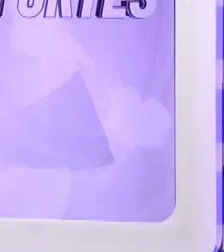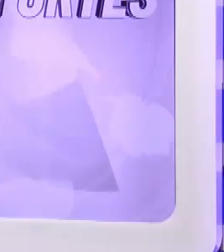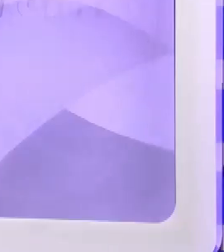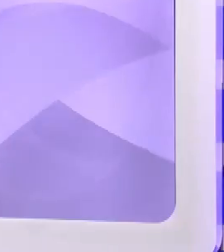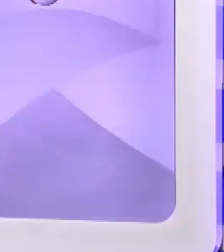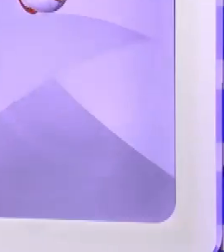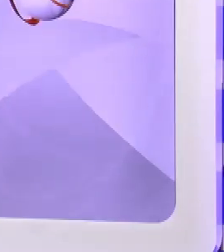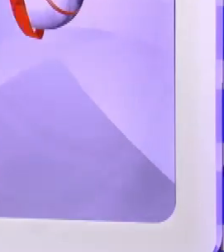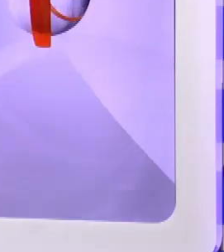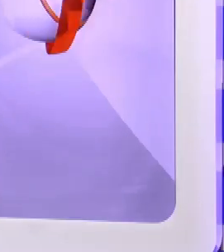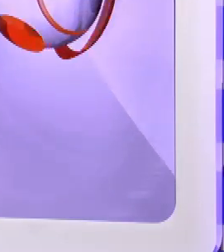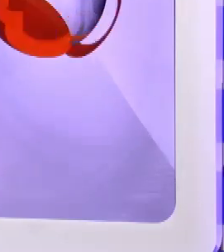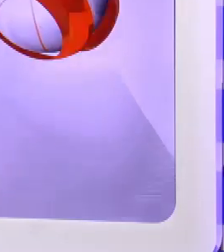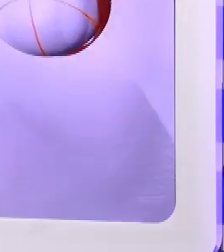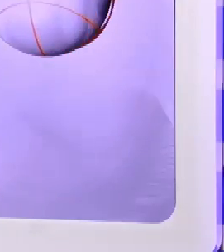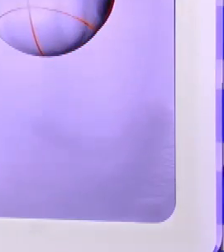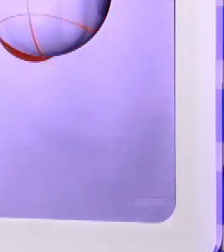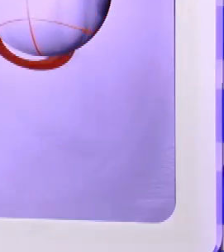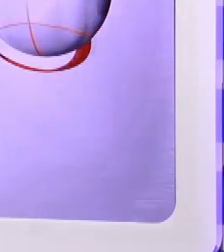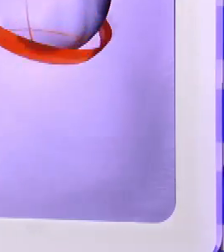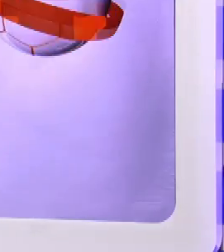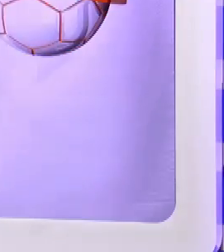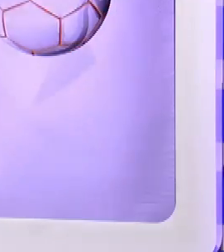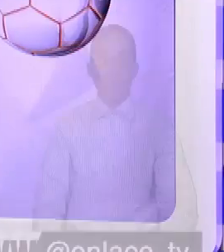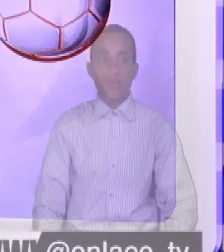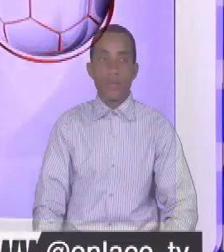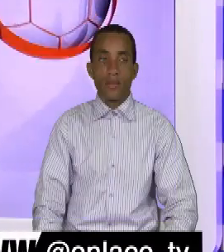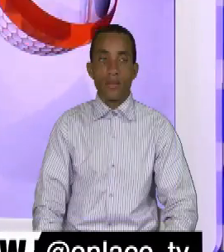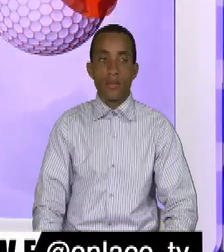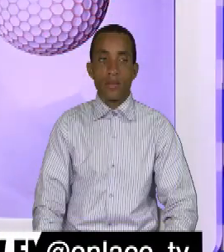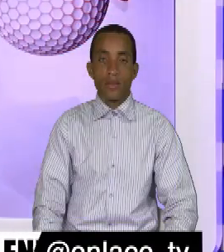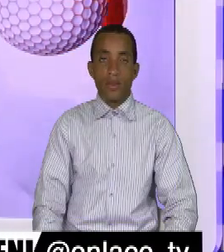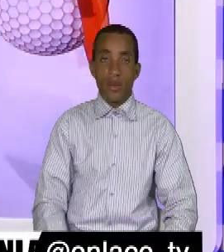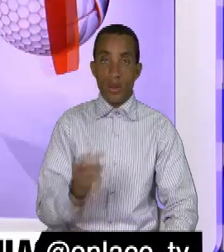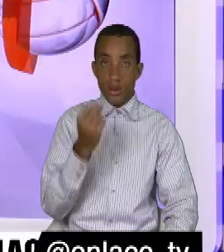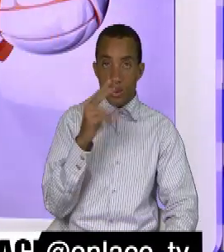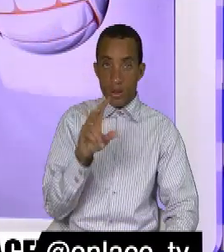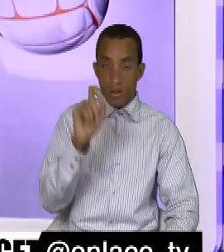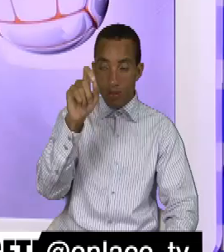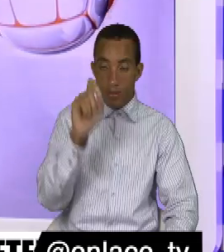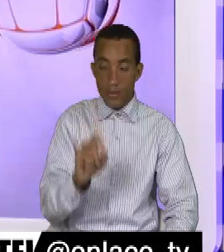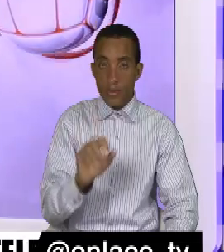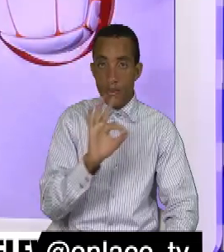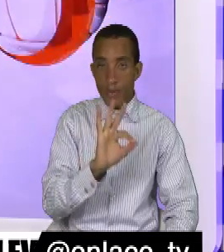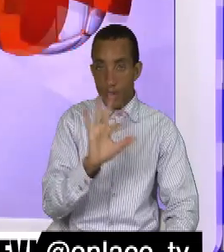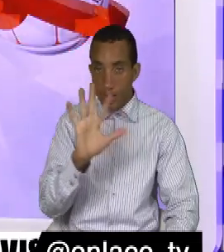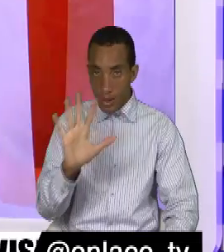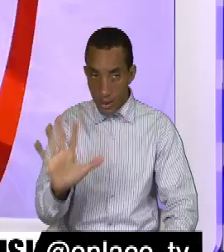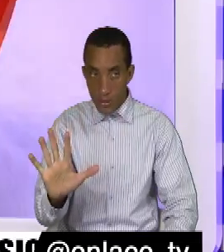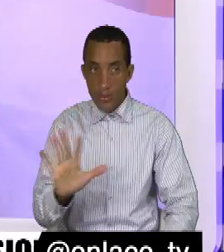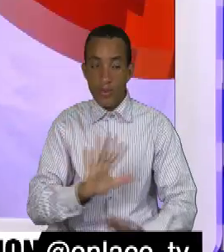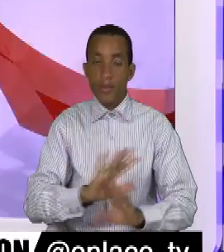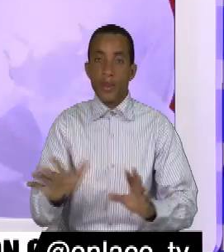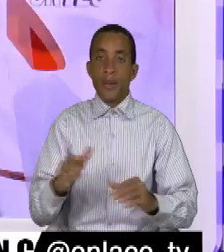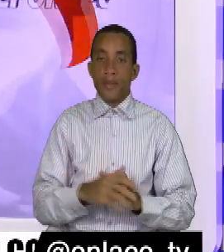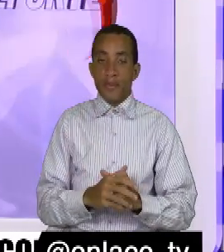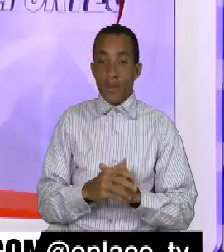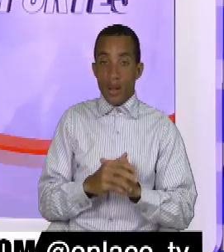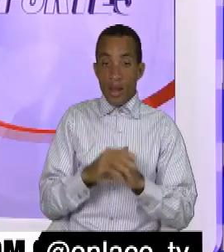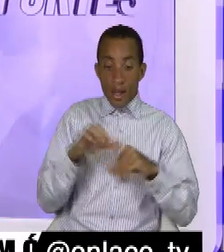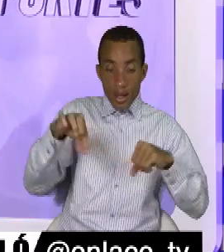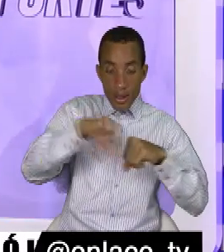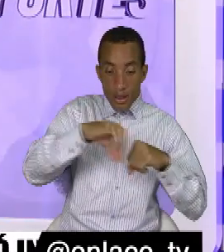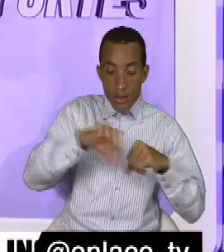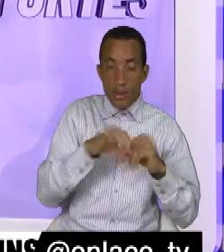Y 35 minutos del mediodía, y ya está aquí toda la información deportiva. Una buena noticia porque Alianza Petrolera obtuvo 3 puntos en su triunfo ante el